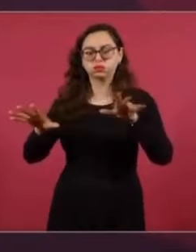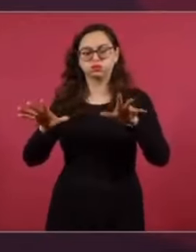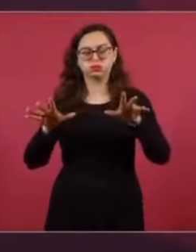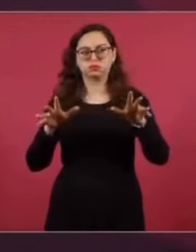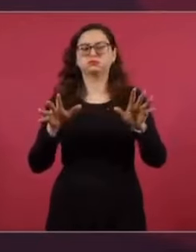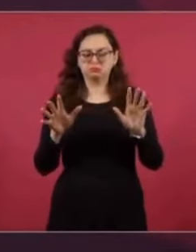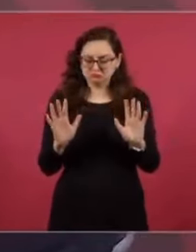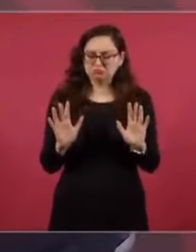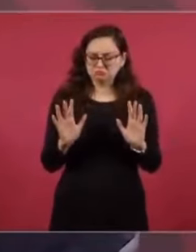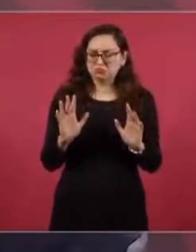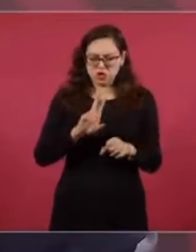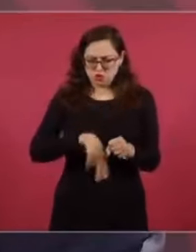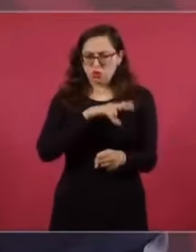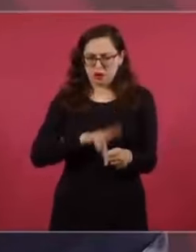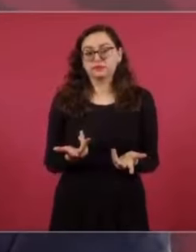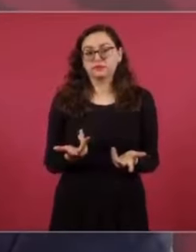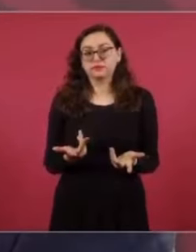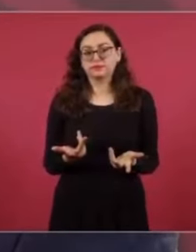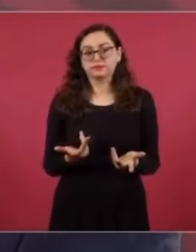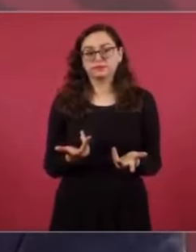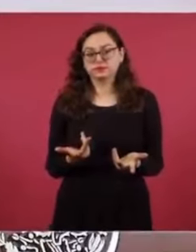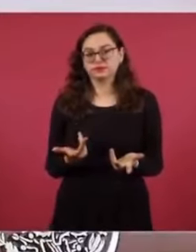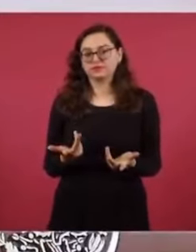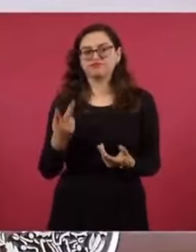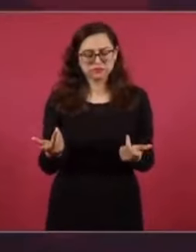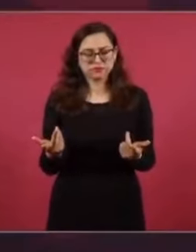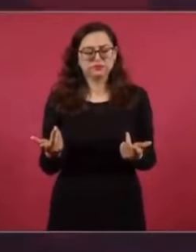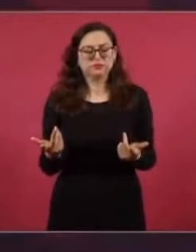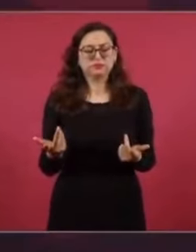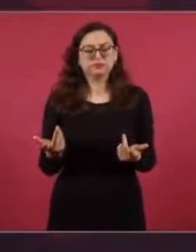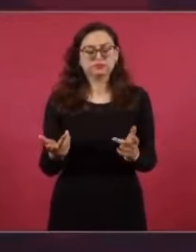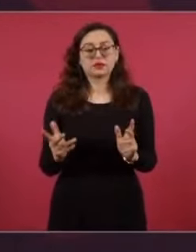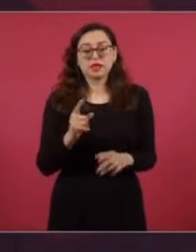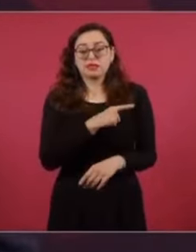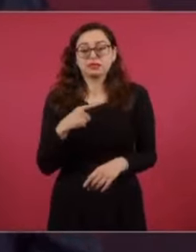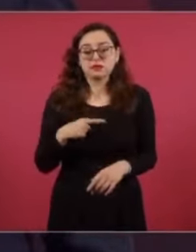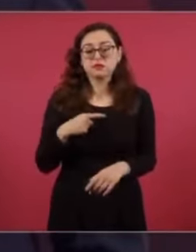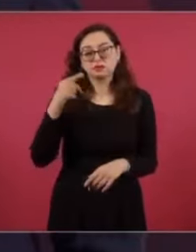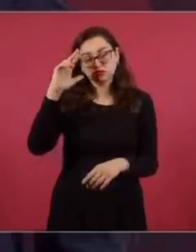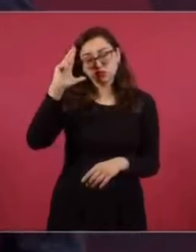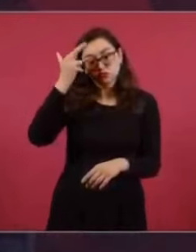normal cuando existe confrontación política. Y no olvidemos que